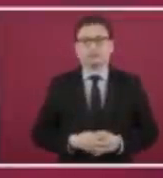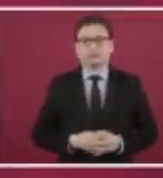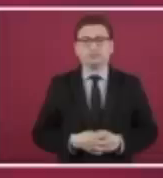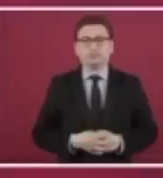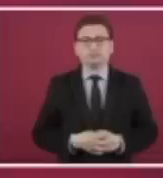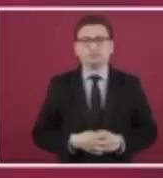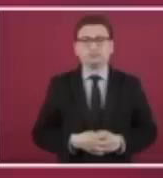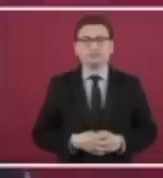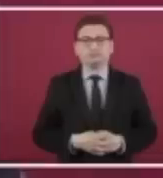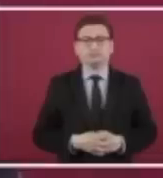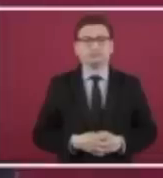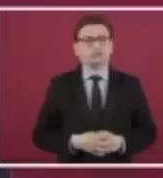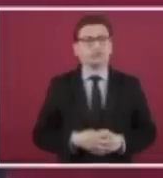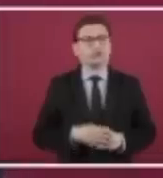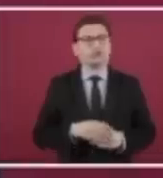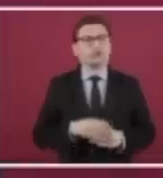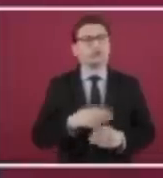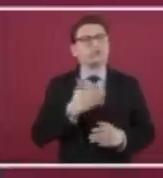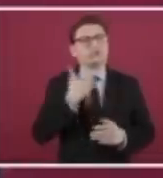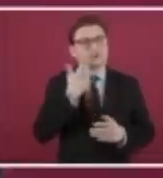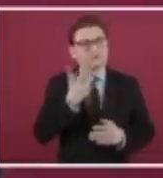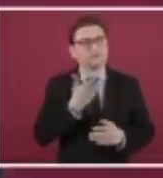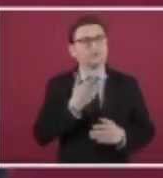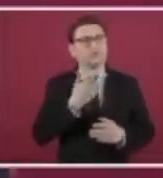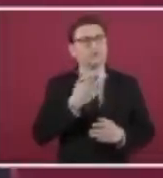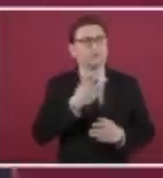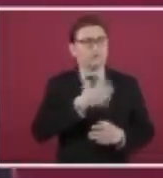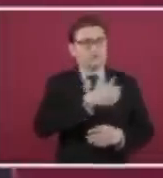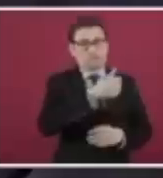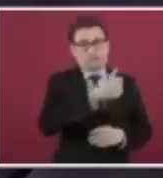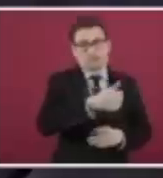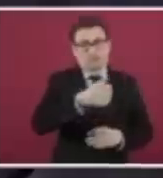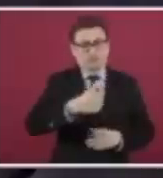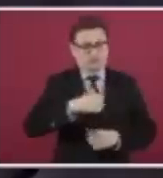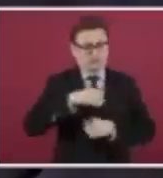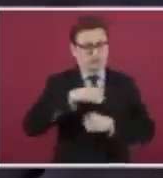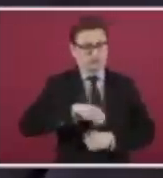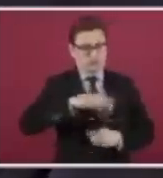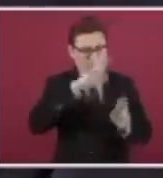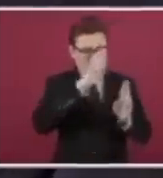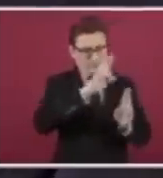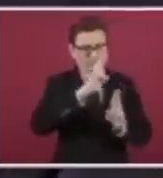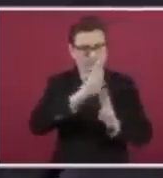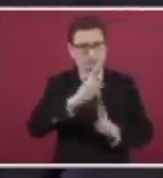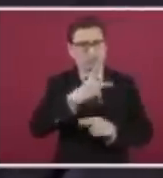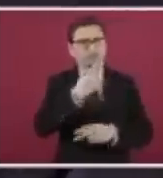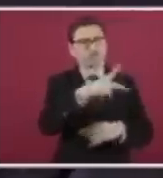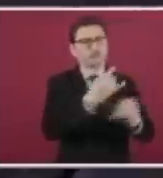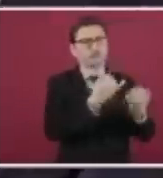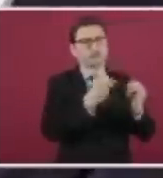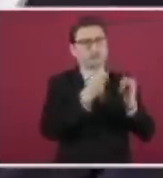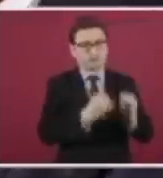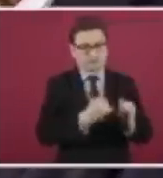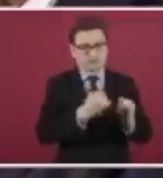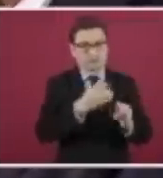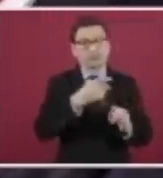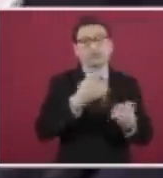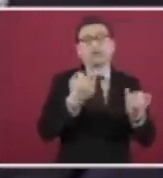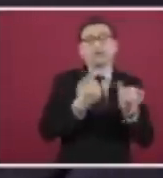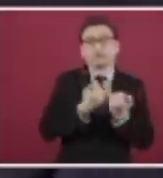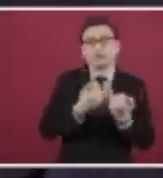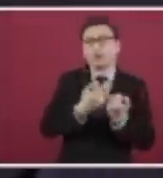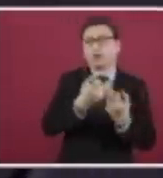buscando ser respetuoso de la independencia de los poderes con los representantes